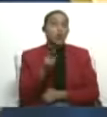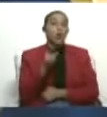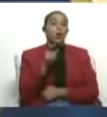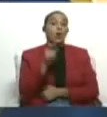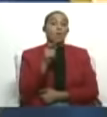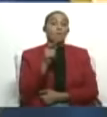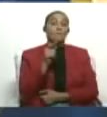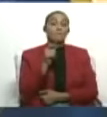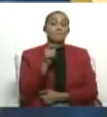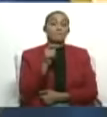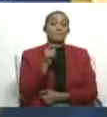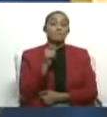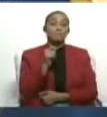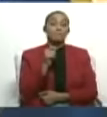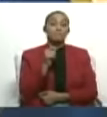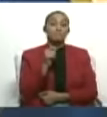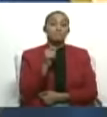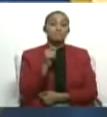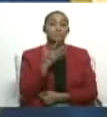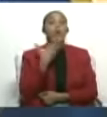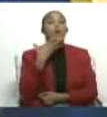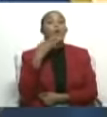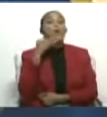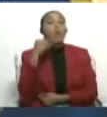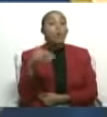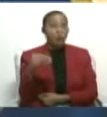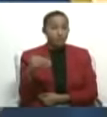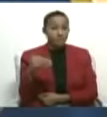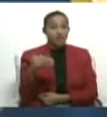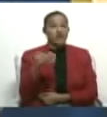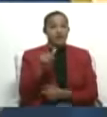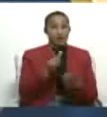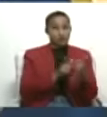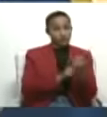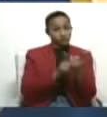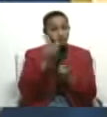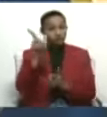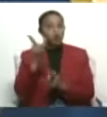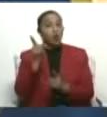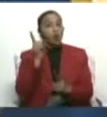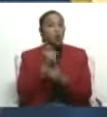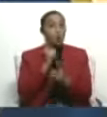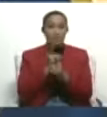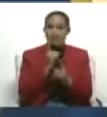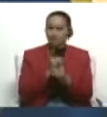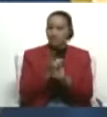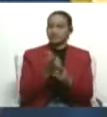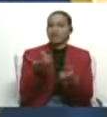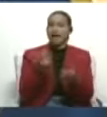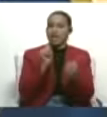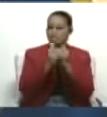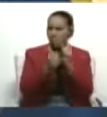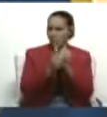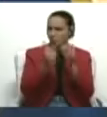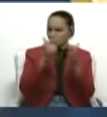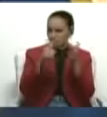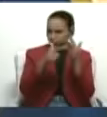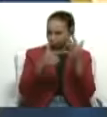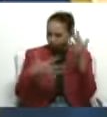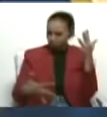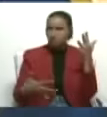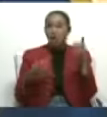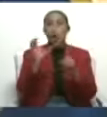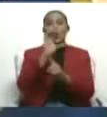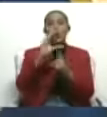delegación de nuestros jóvenes a competir en distintas disciplinas deportivas, intercambios culturales.